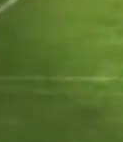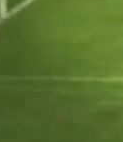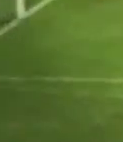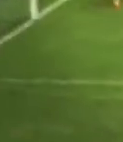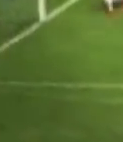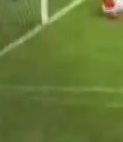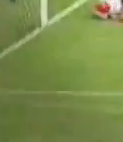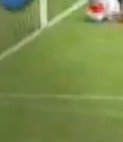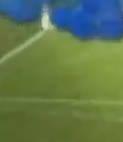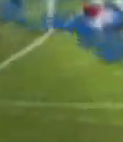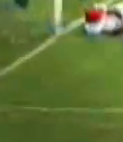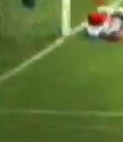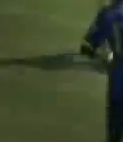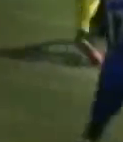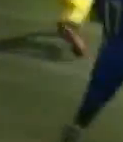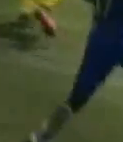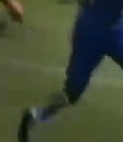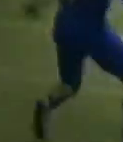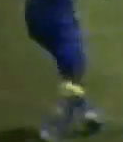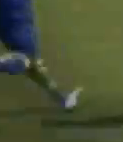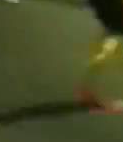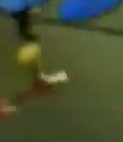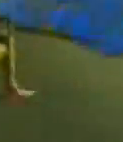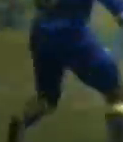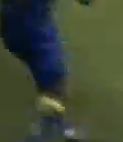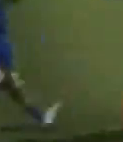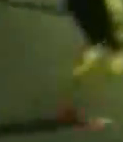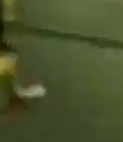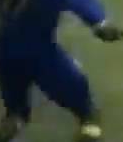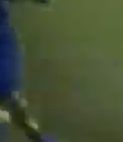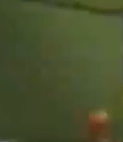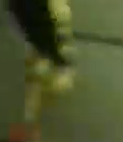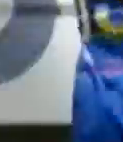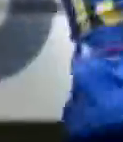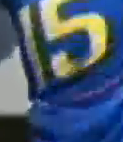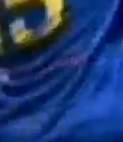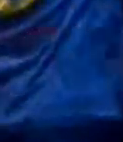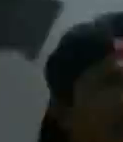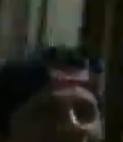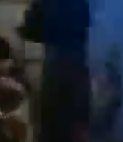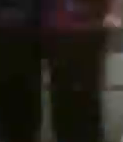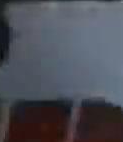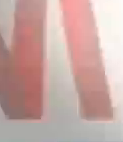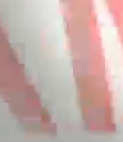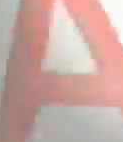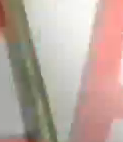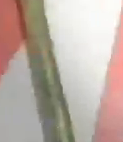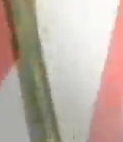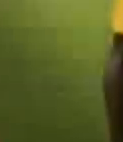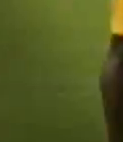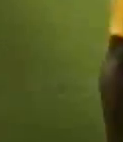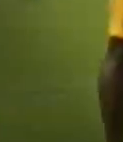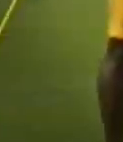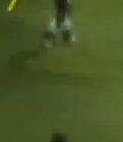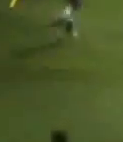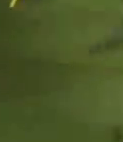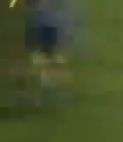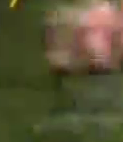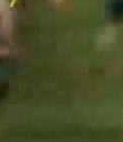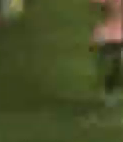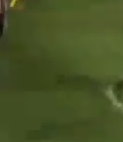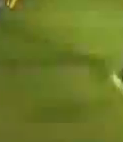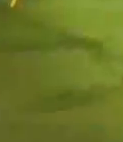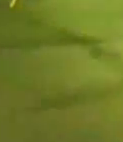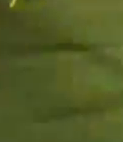Libertadores. La meta, alcanzar el sueño de ser campeones. El gigante de Manabí,